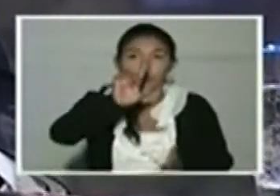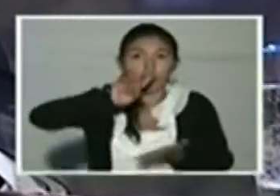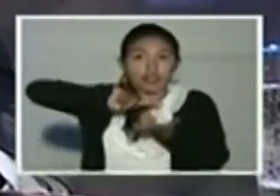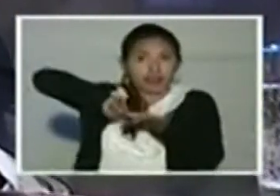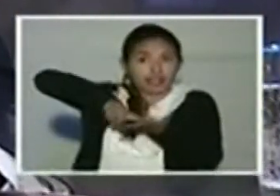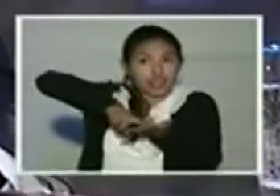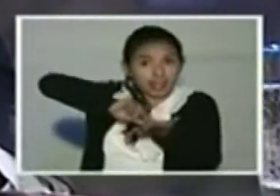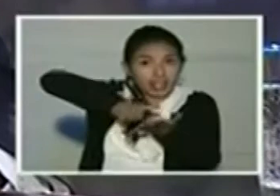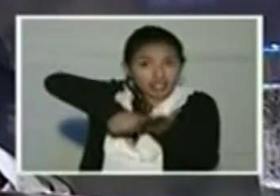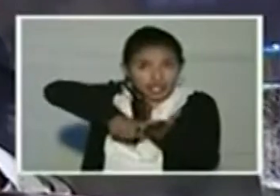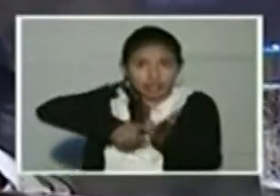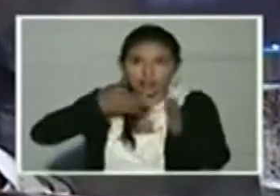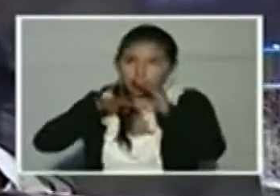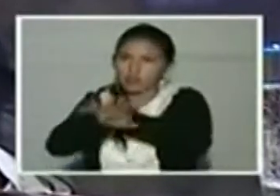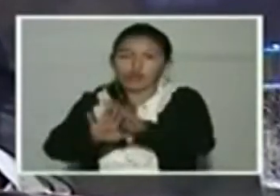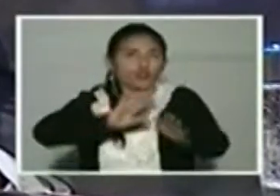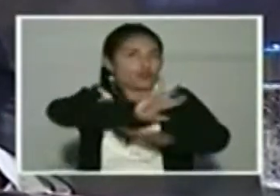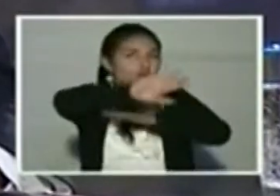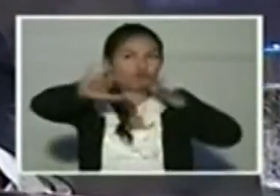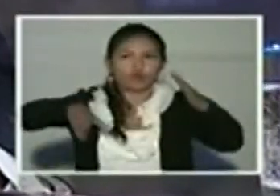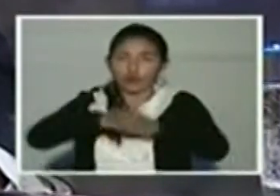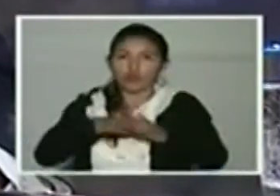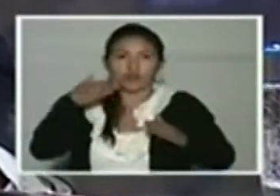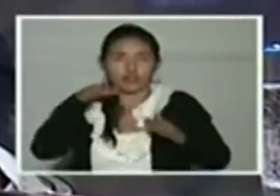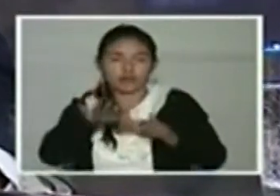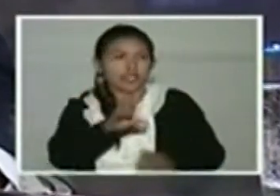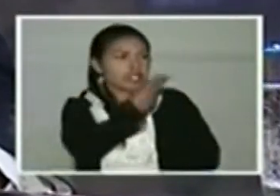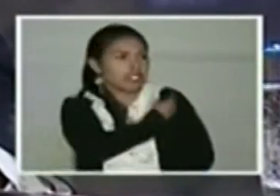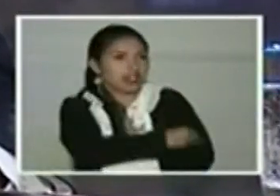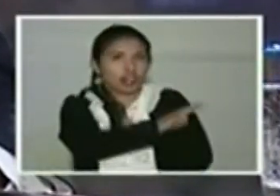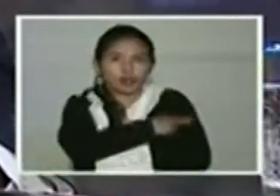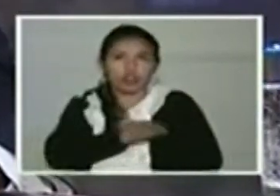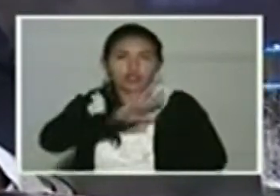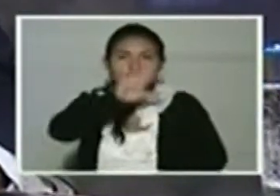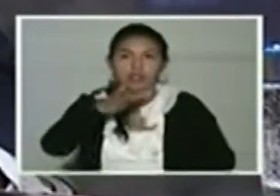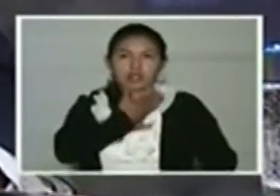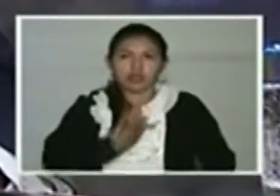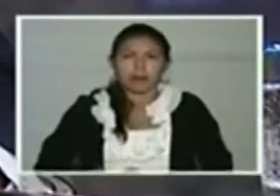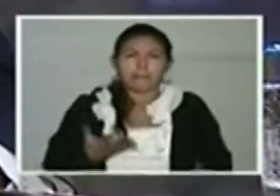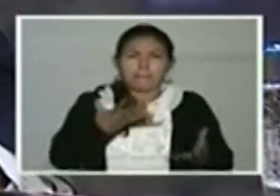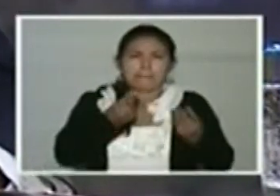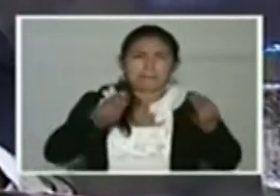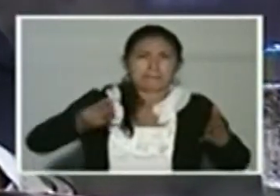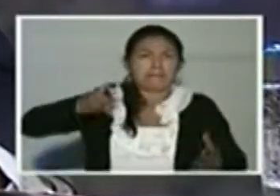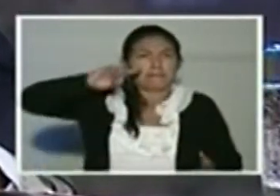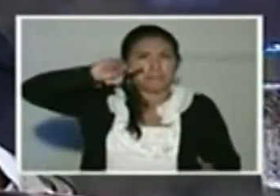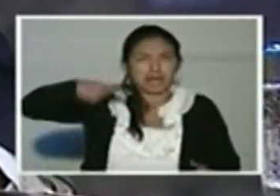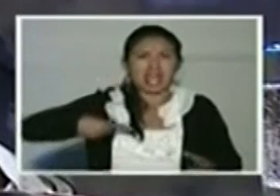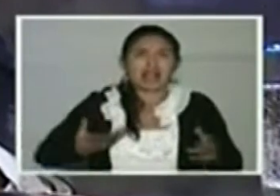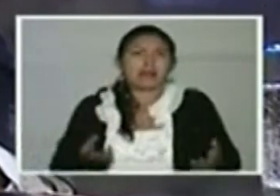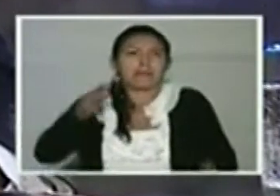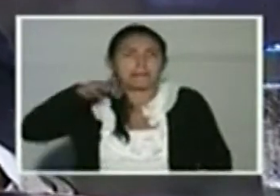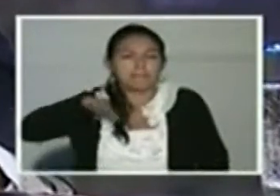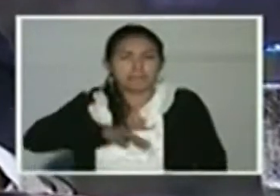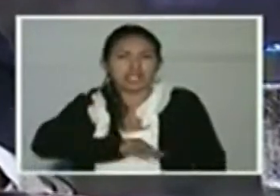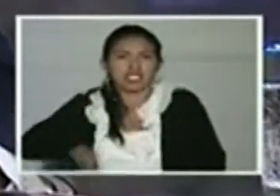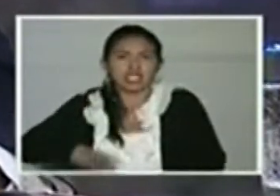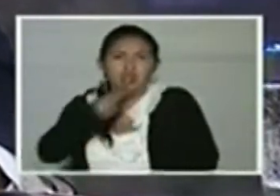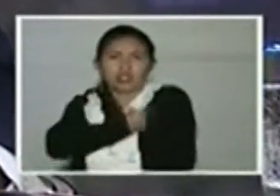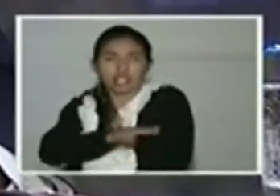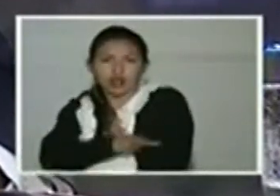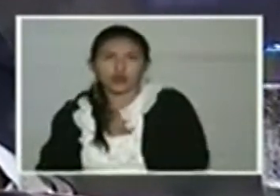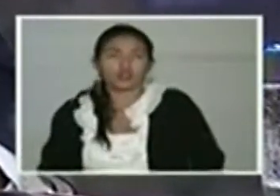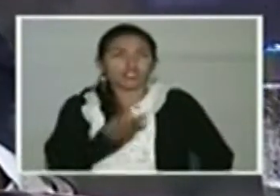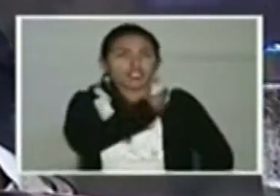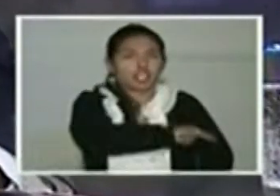puedas acceder a todos los establecimientos de salud del estado son miles de misa de salud de las